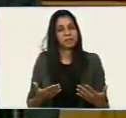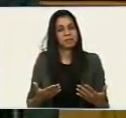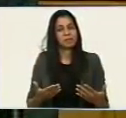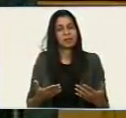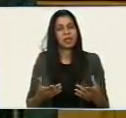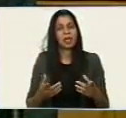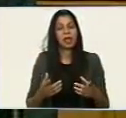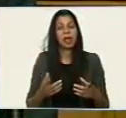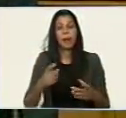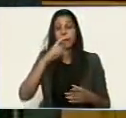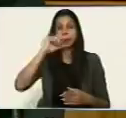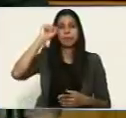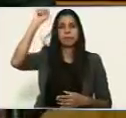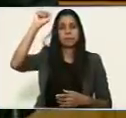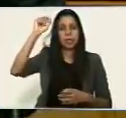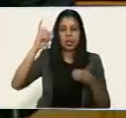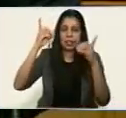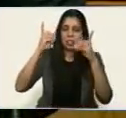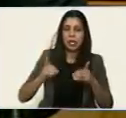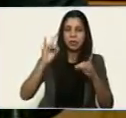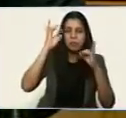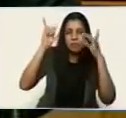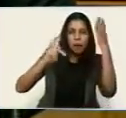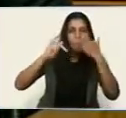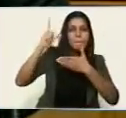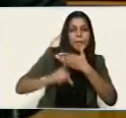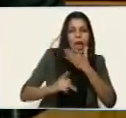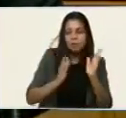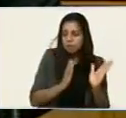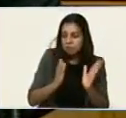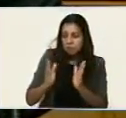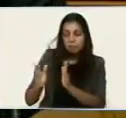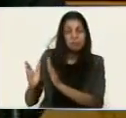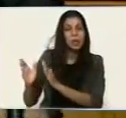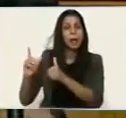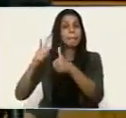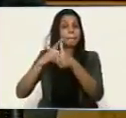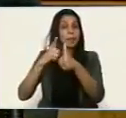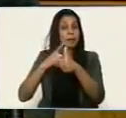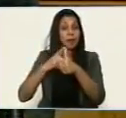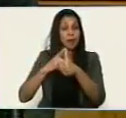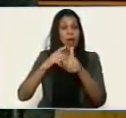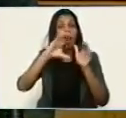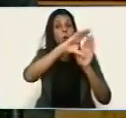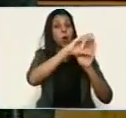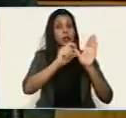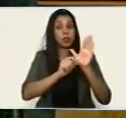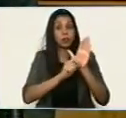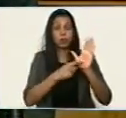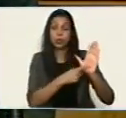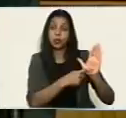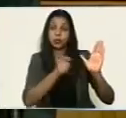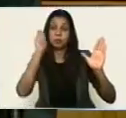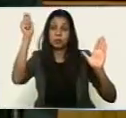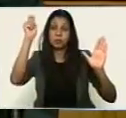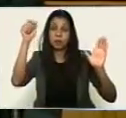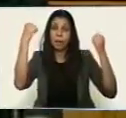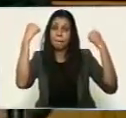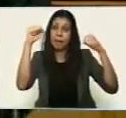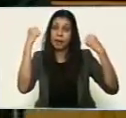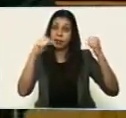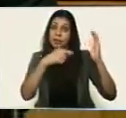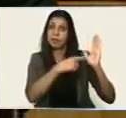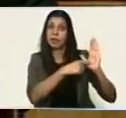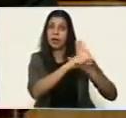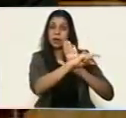decisiones políticas que se tomaron a tiempo. Una de ellas, aplicar esta constitución, su artículo